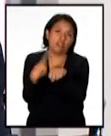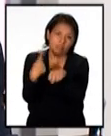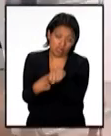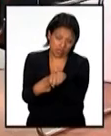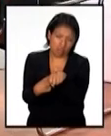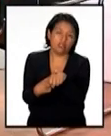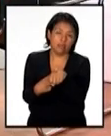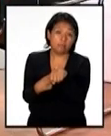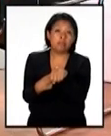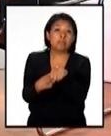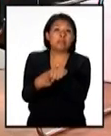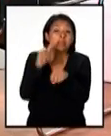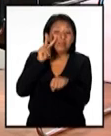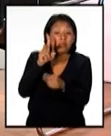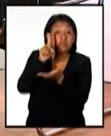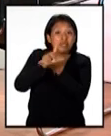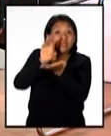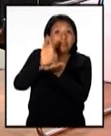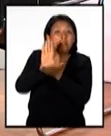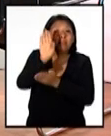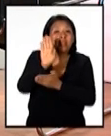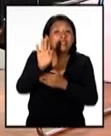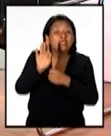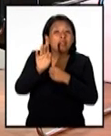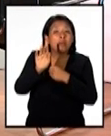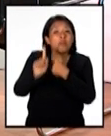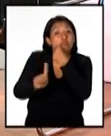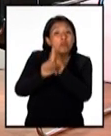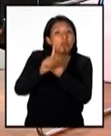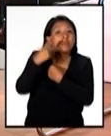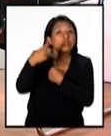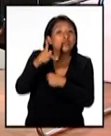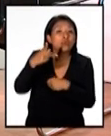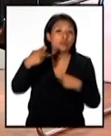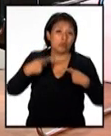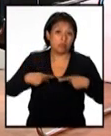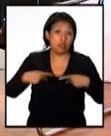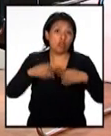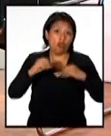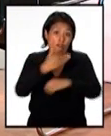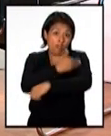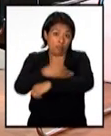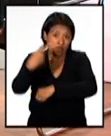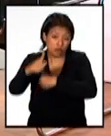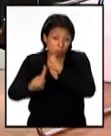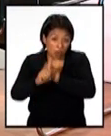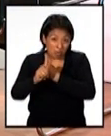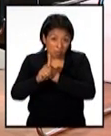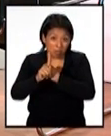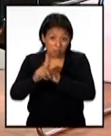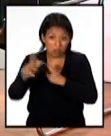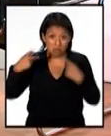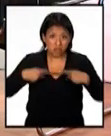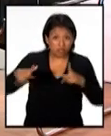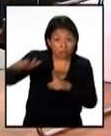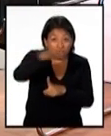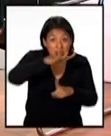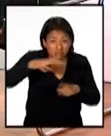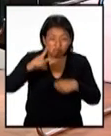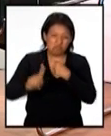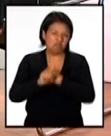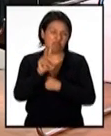la discapacidad como un problema de la persona y de su familia, no de la sociedad, y